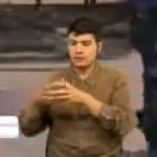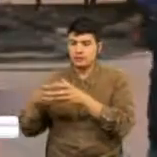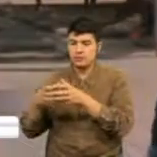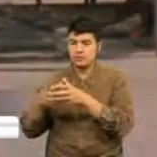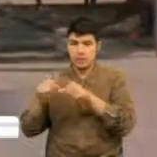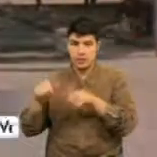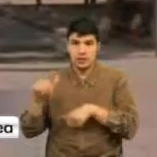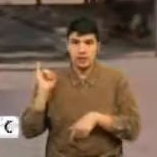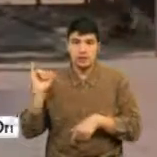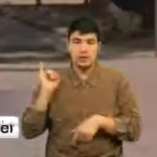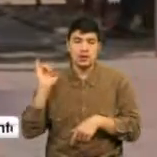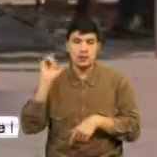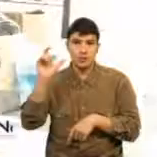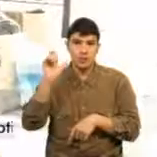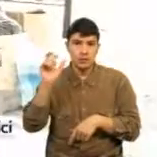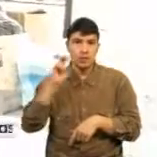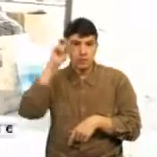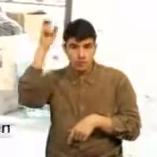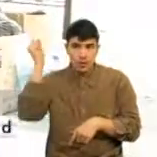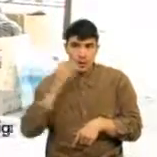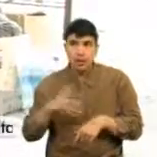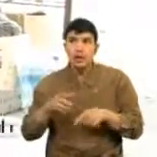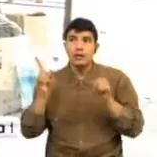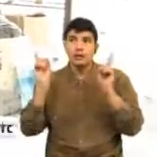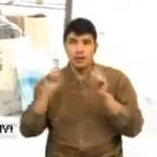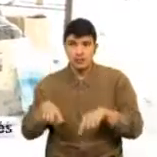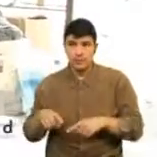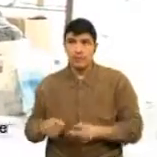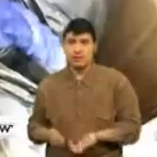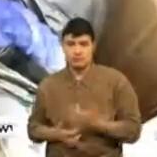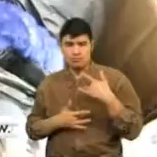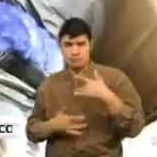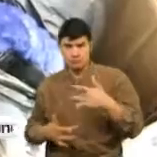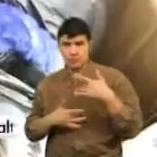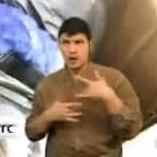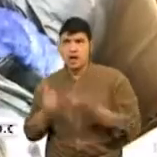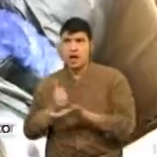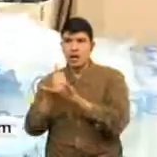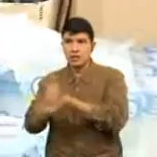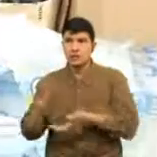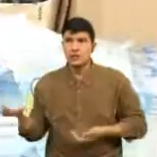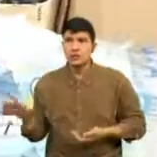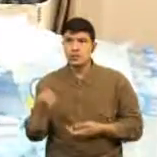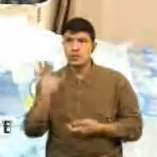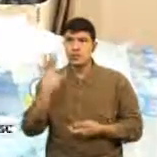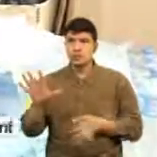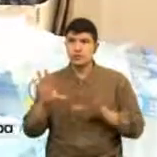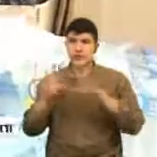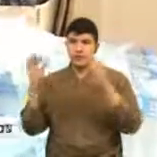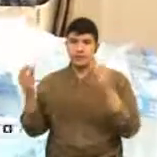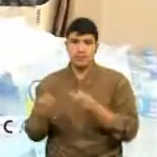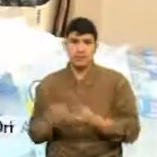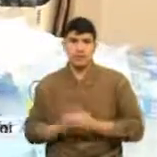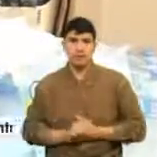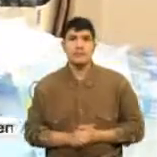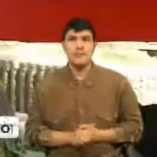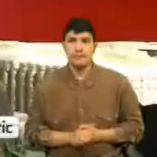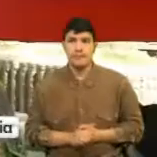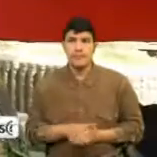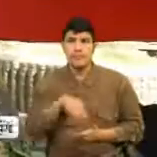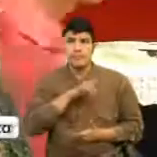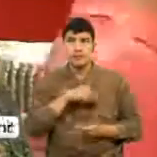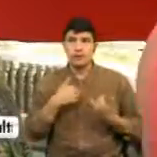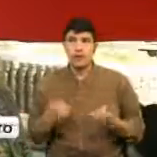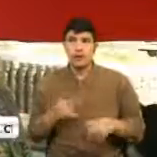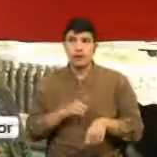cúcuta y norte de santander también se vinculó para ayudar a nuestros hermanos en mocoa en ese momento de nosotros estamos recolectando